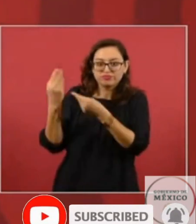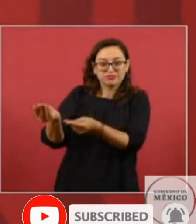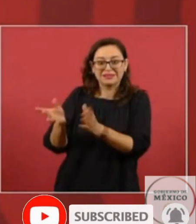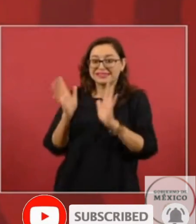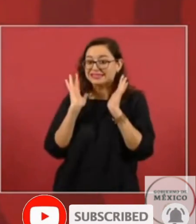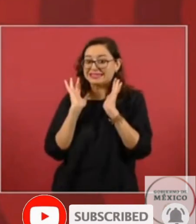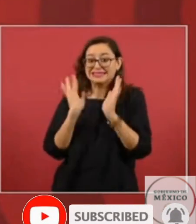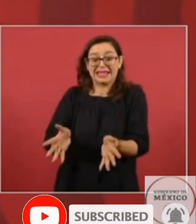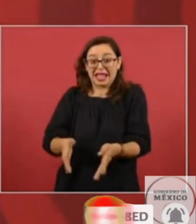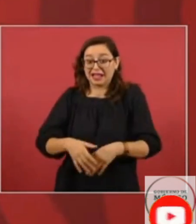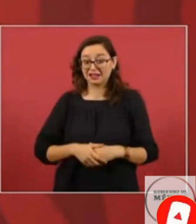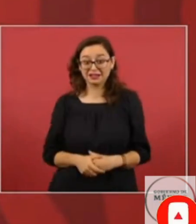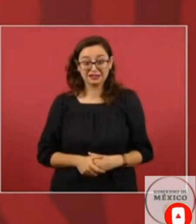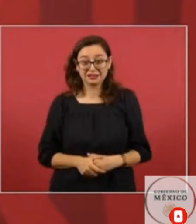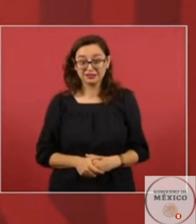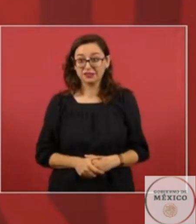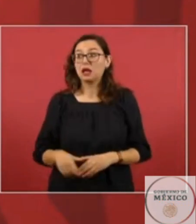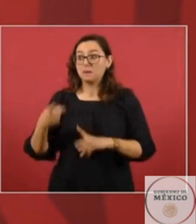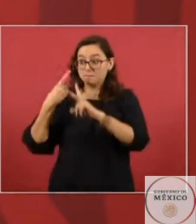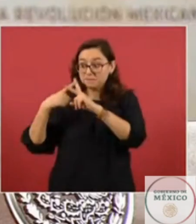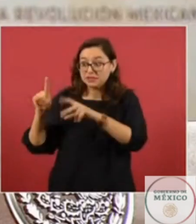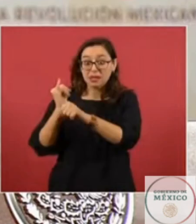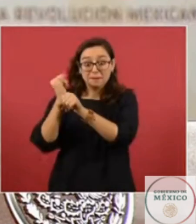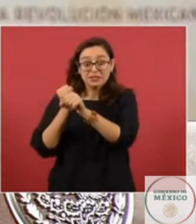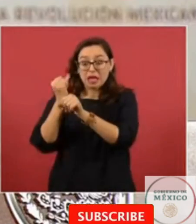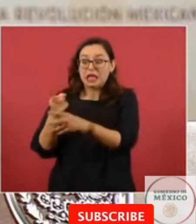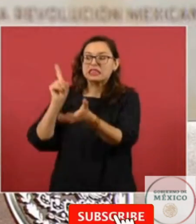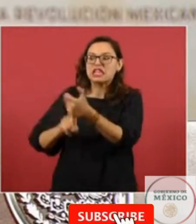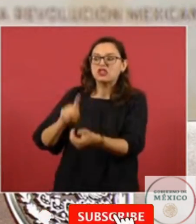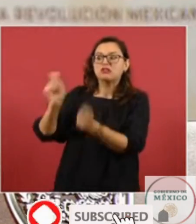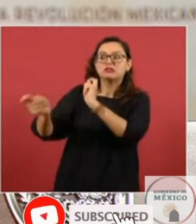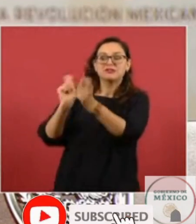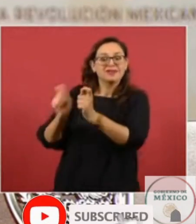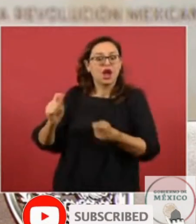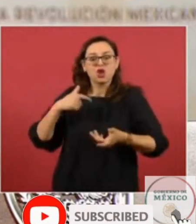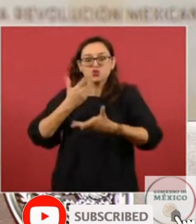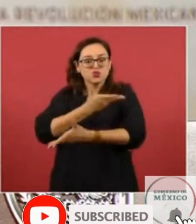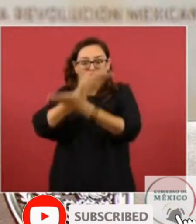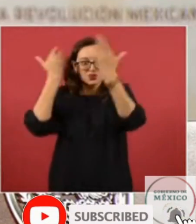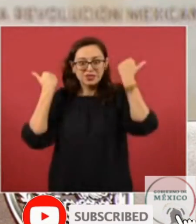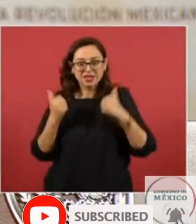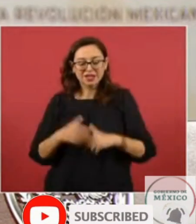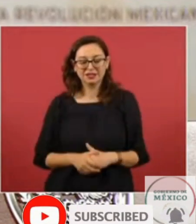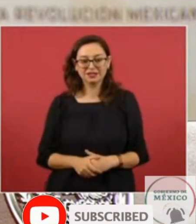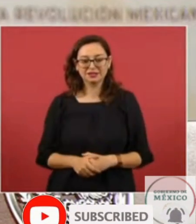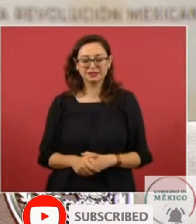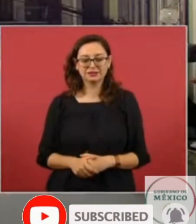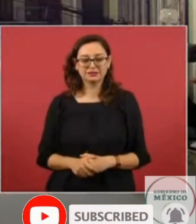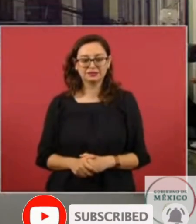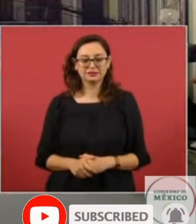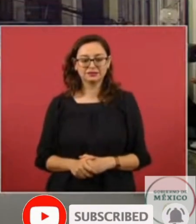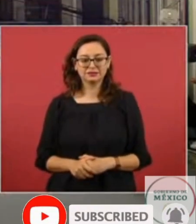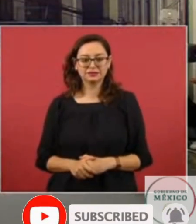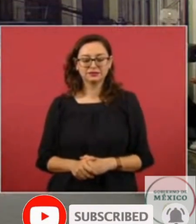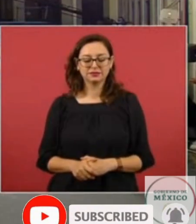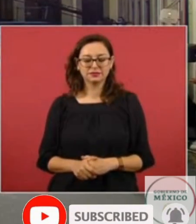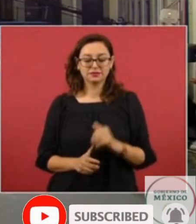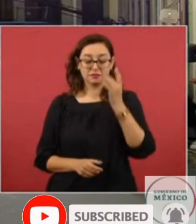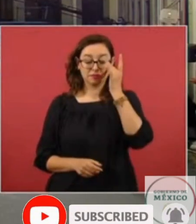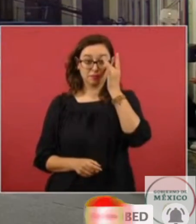otras áreas de la inteligencia gubernamental mexicana y de la propia Fiscalía, en la